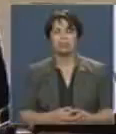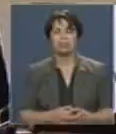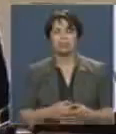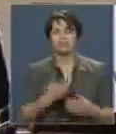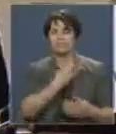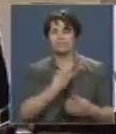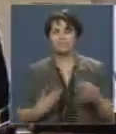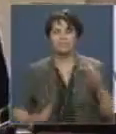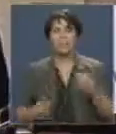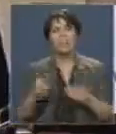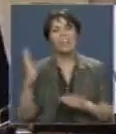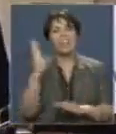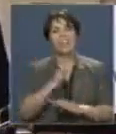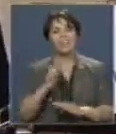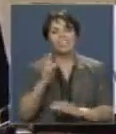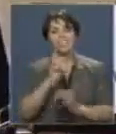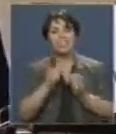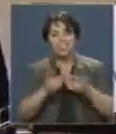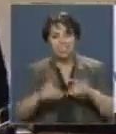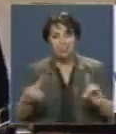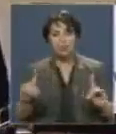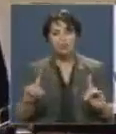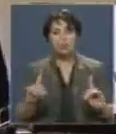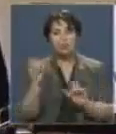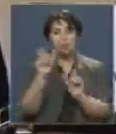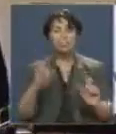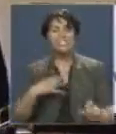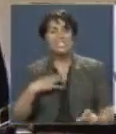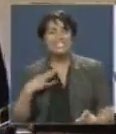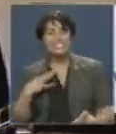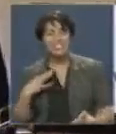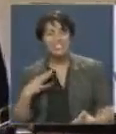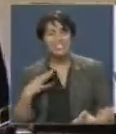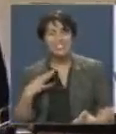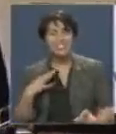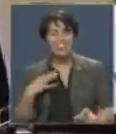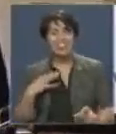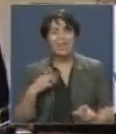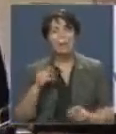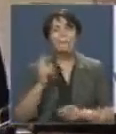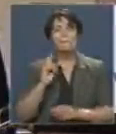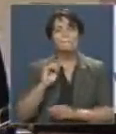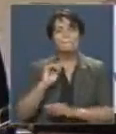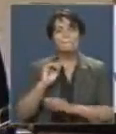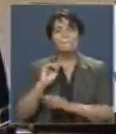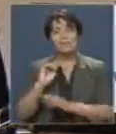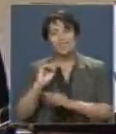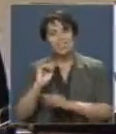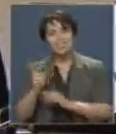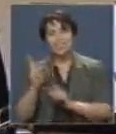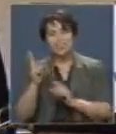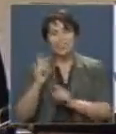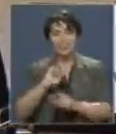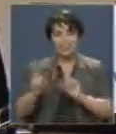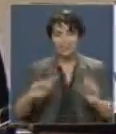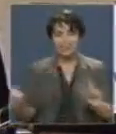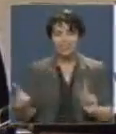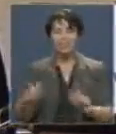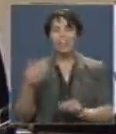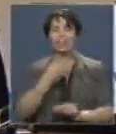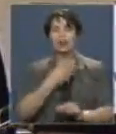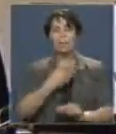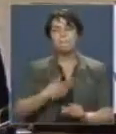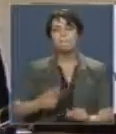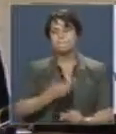Presidenta, la base de la democracia es que los civiles dirijan a las policías y a los militares. Son los civiles